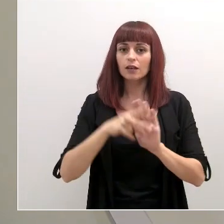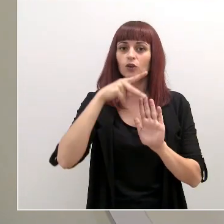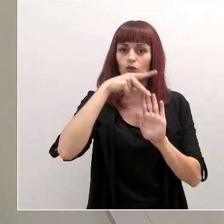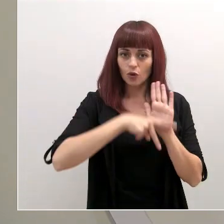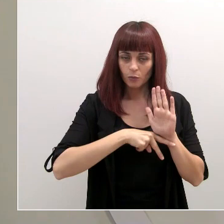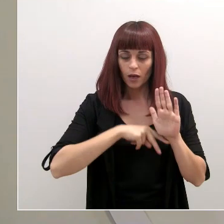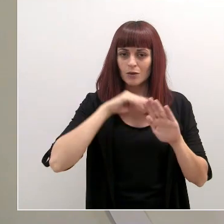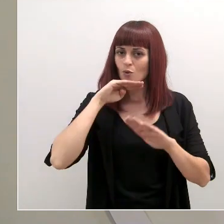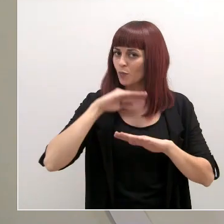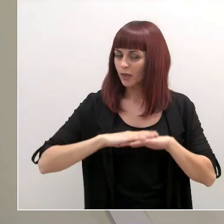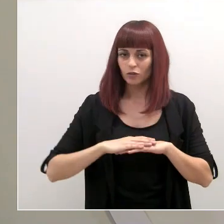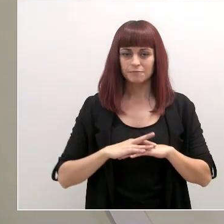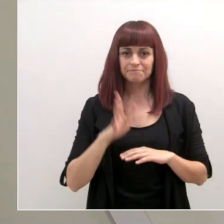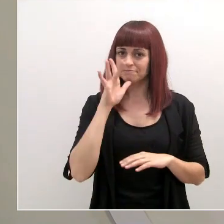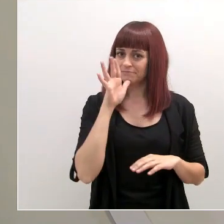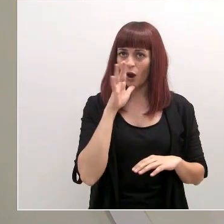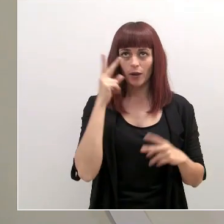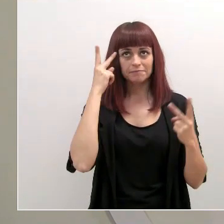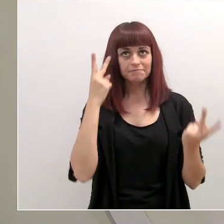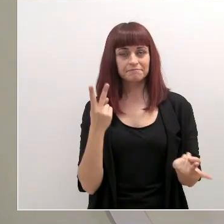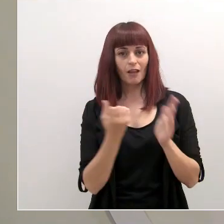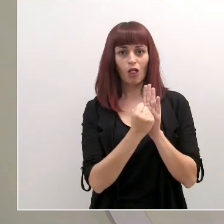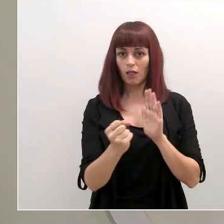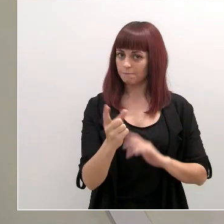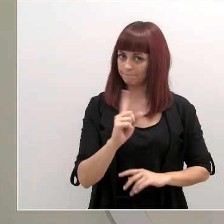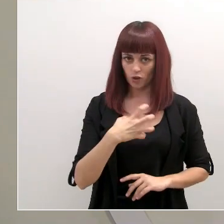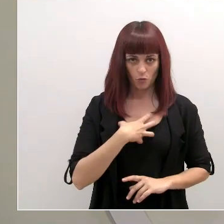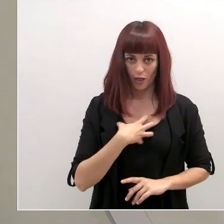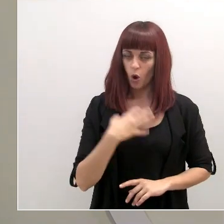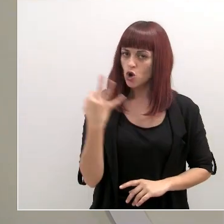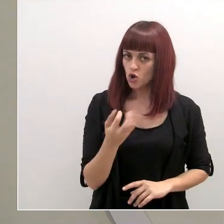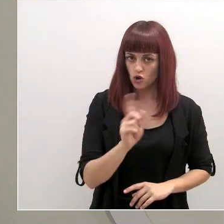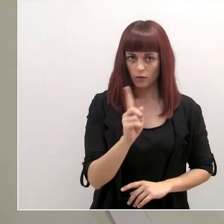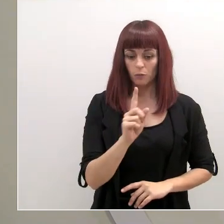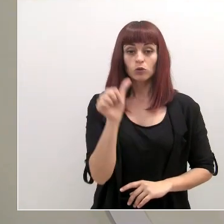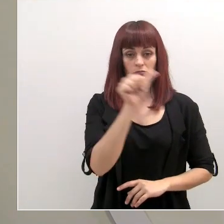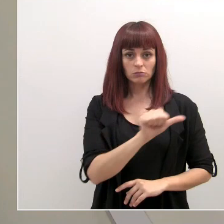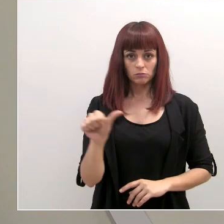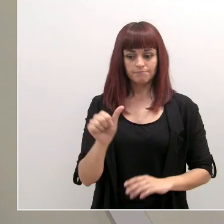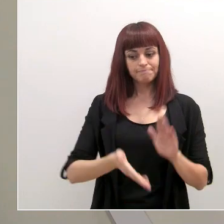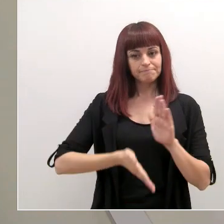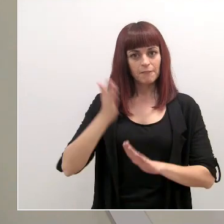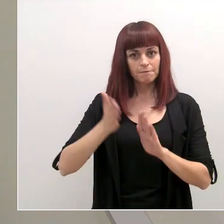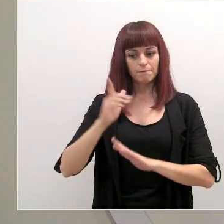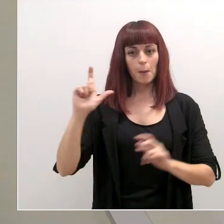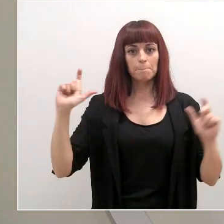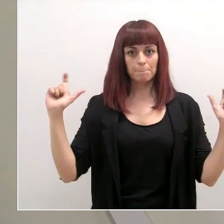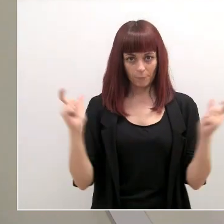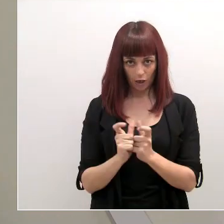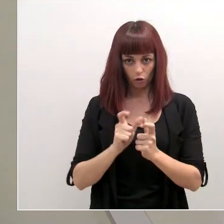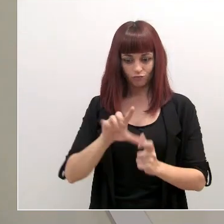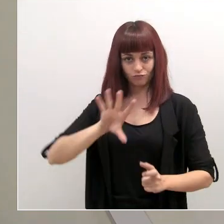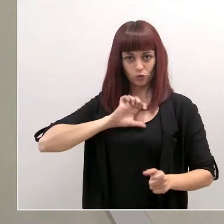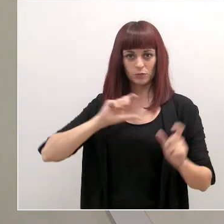normas, no podemos y no debemos relajarnos. Una semana más continuamos la tendencia a la baja en el número de